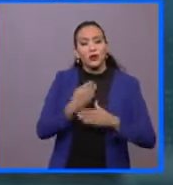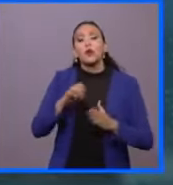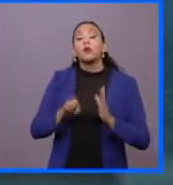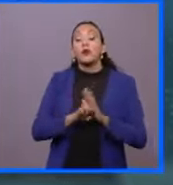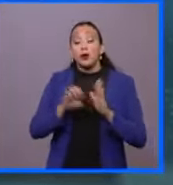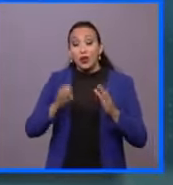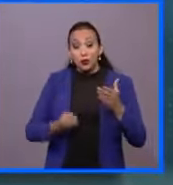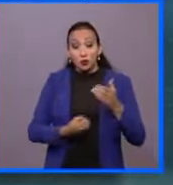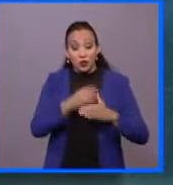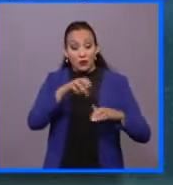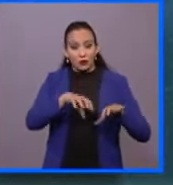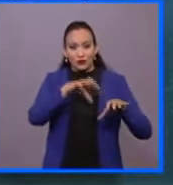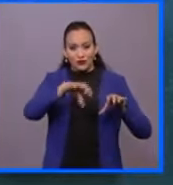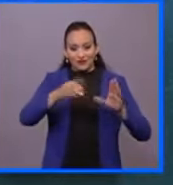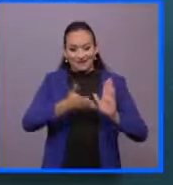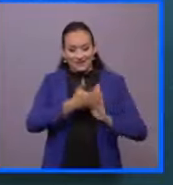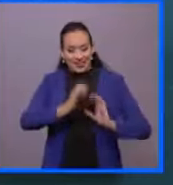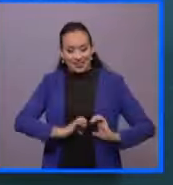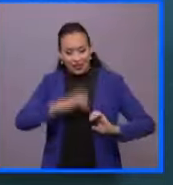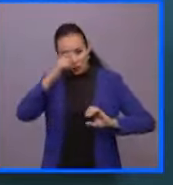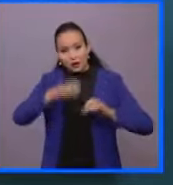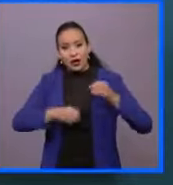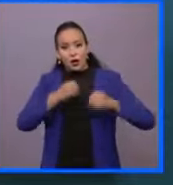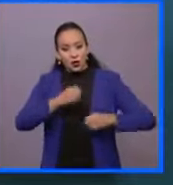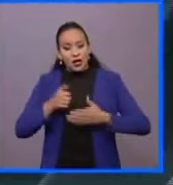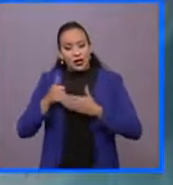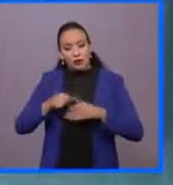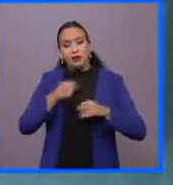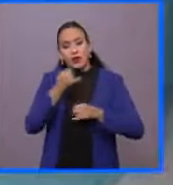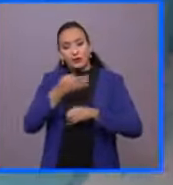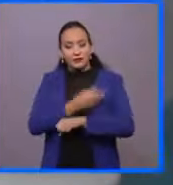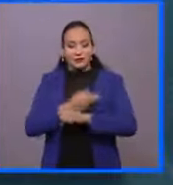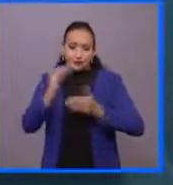de justicia, con el objetivo de descentralizar sus servicios.